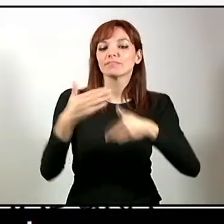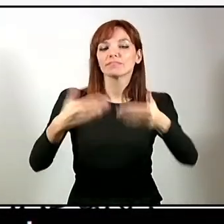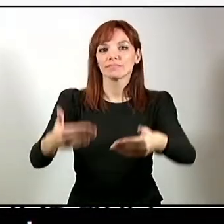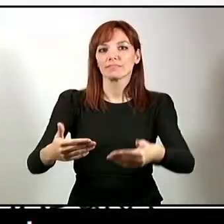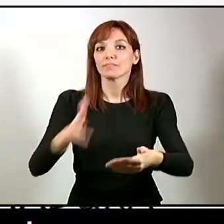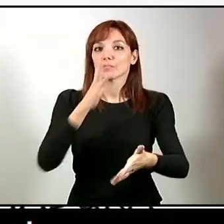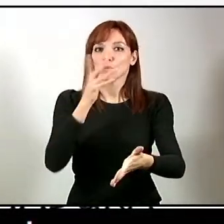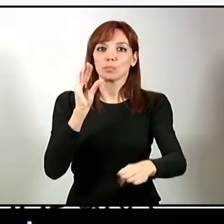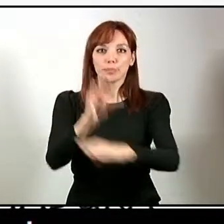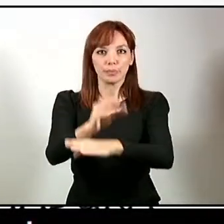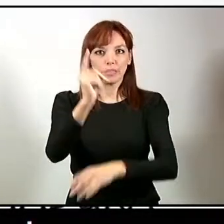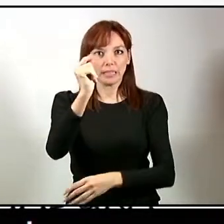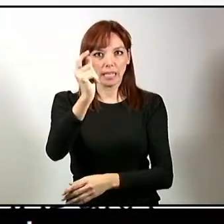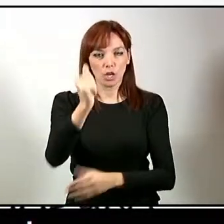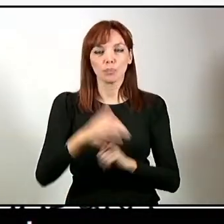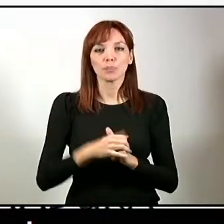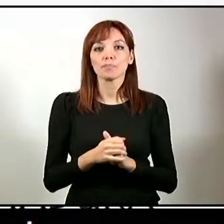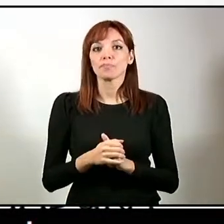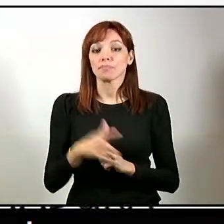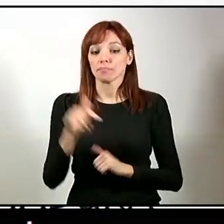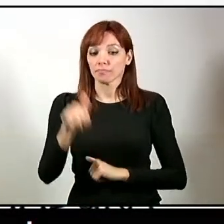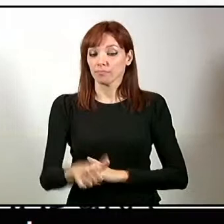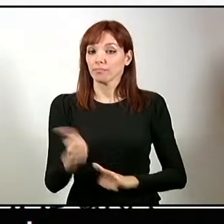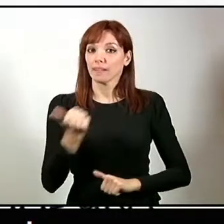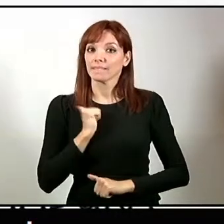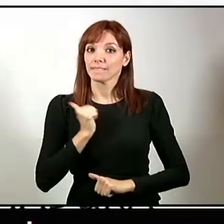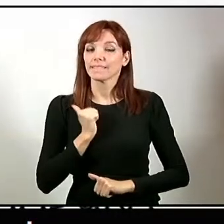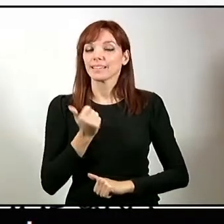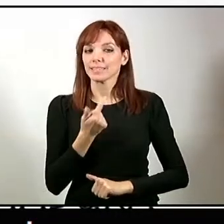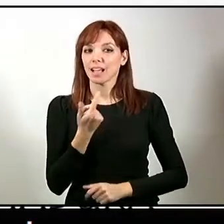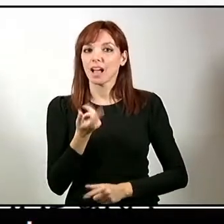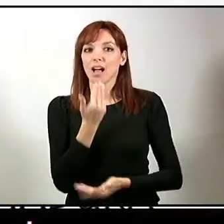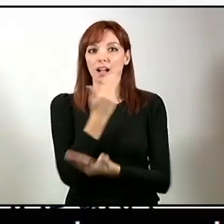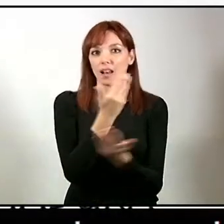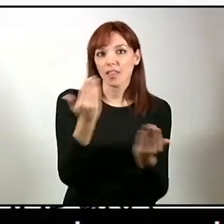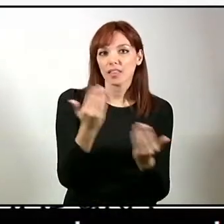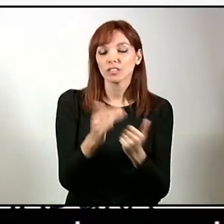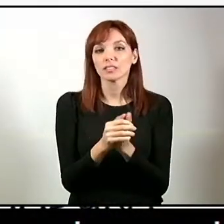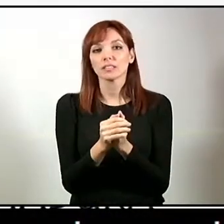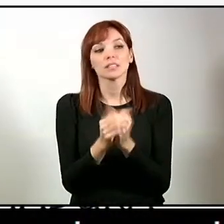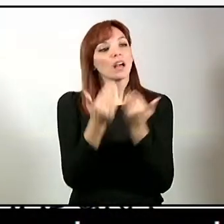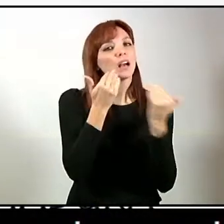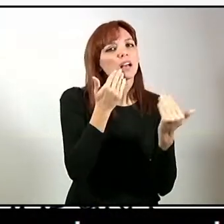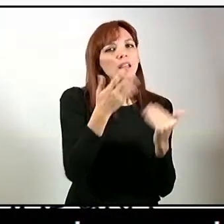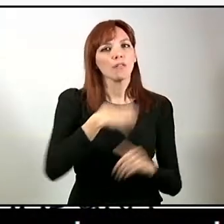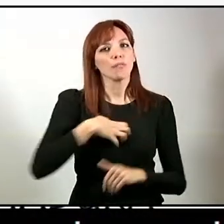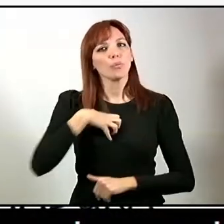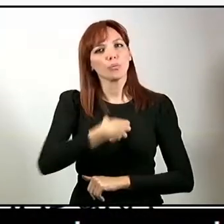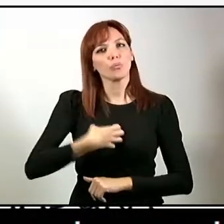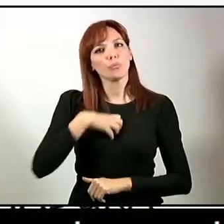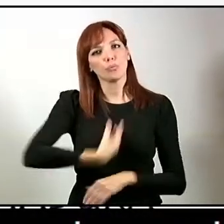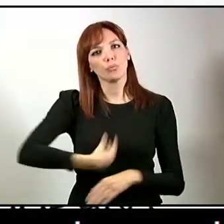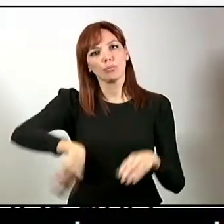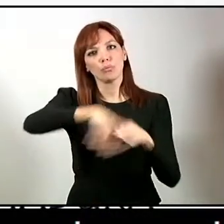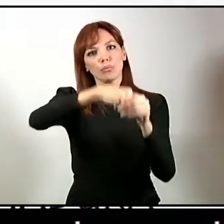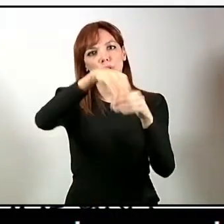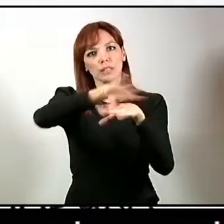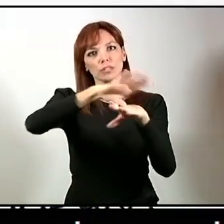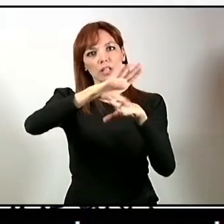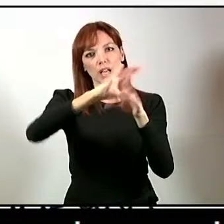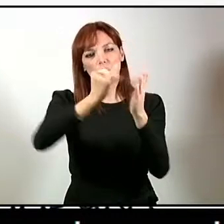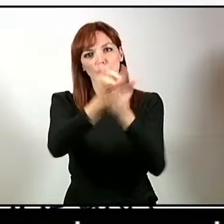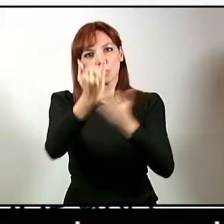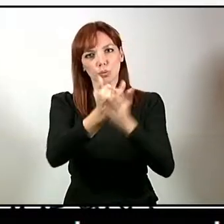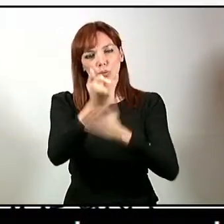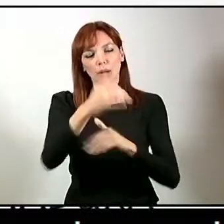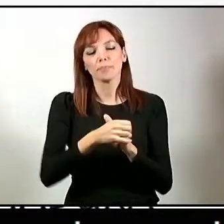mismo, y desde aquí quiero agradecer el trabajo de los empleados públicos de la Consejería de Agricultura, de